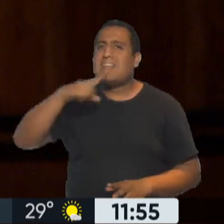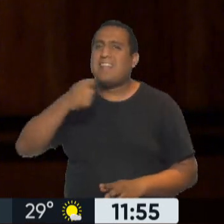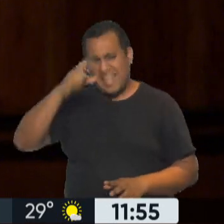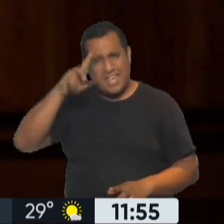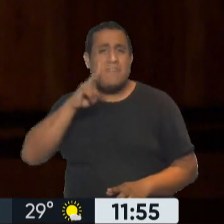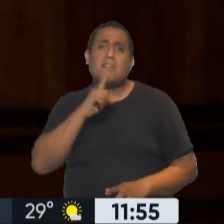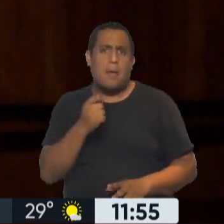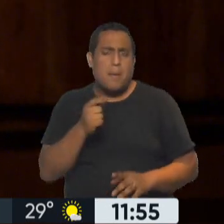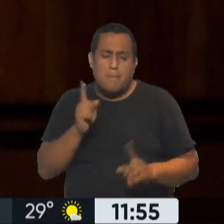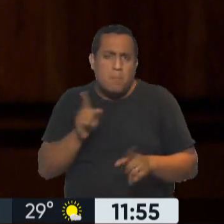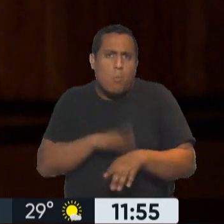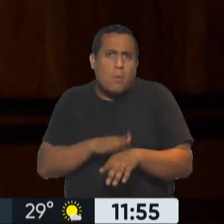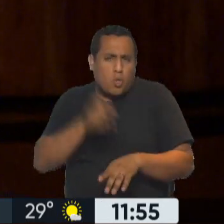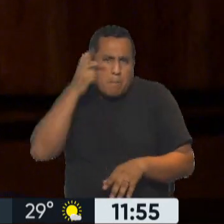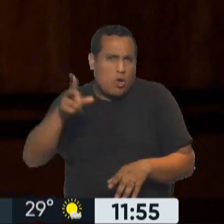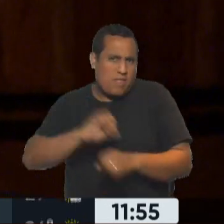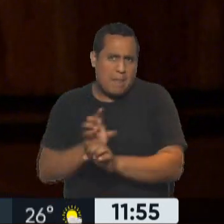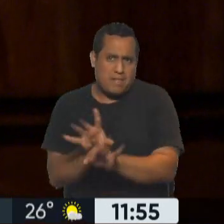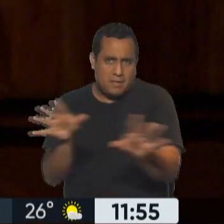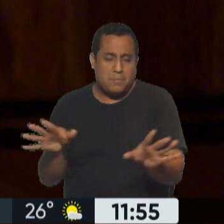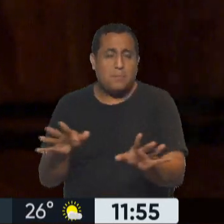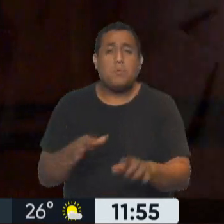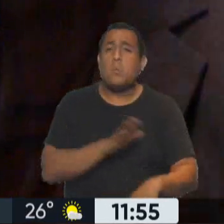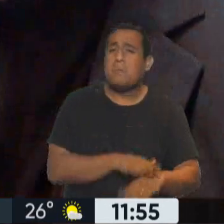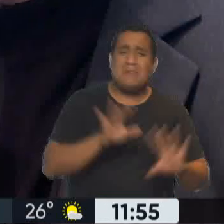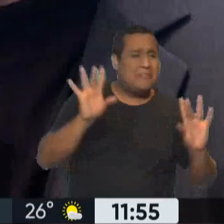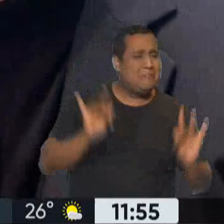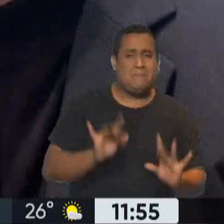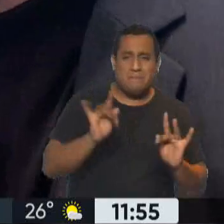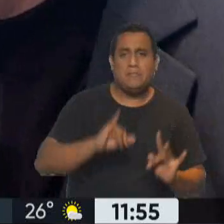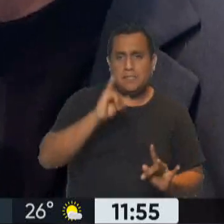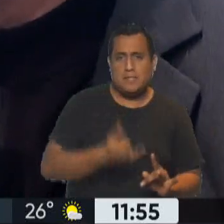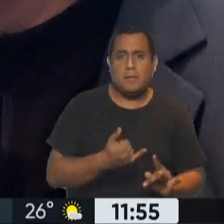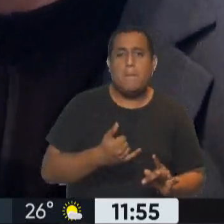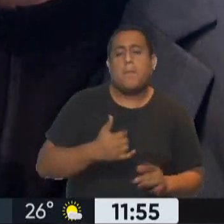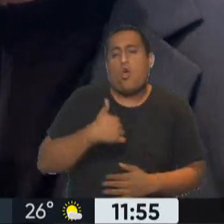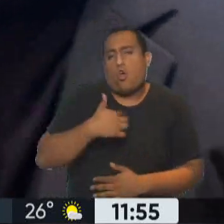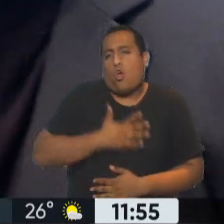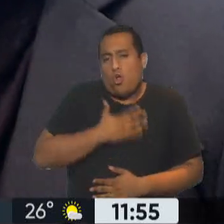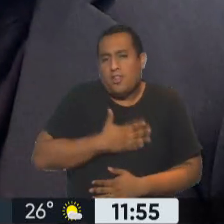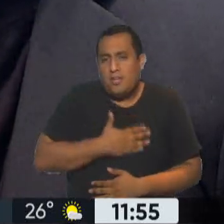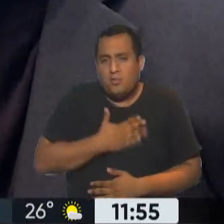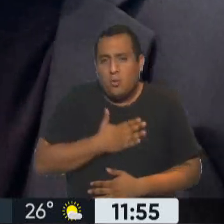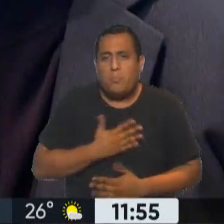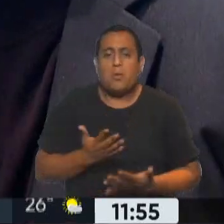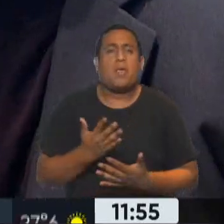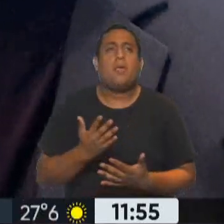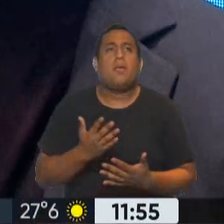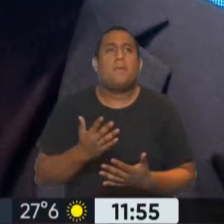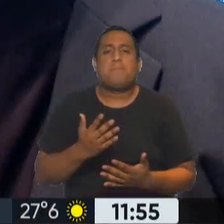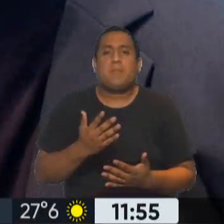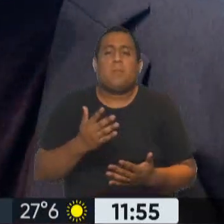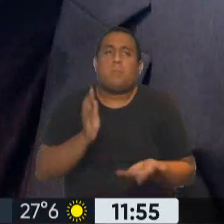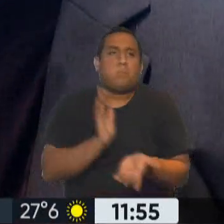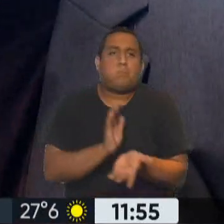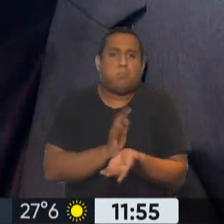de la pandemia. Un momento durísimo, difícil, pero también contentos porque estábamos siendo bendecidos